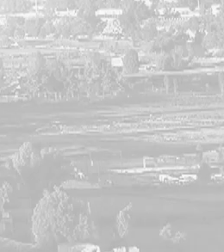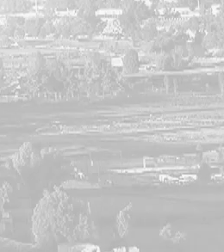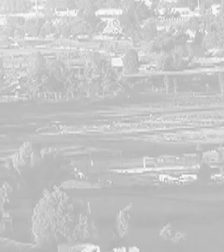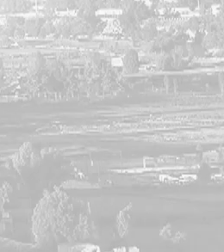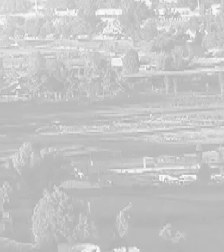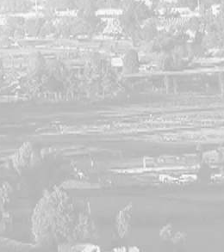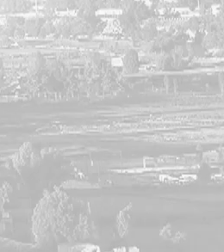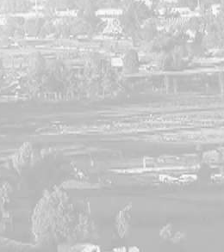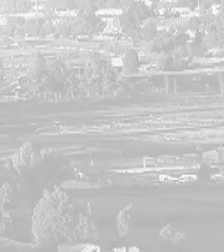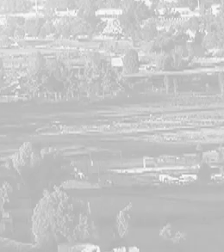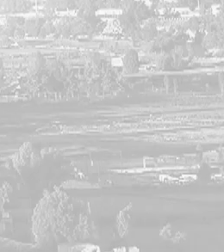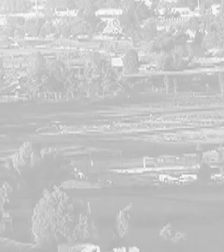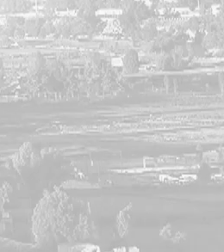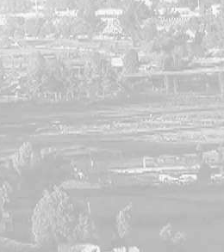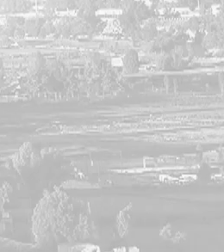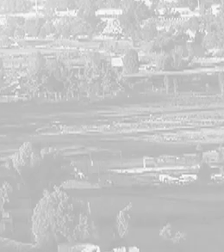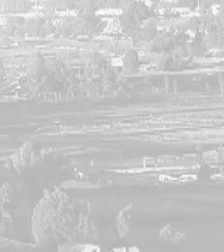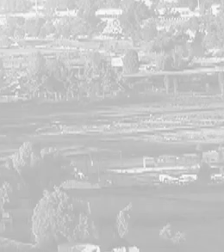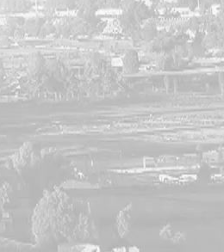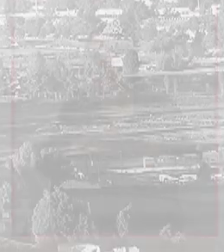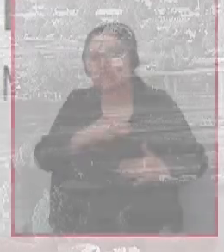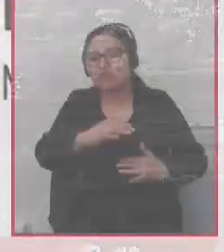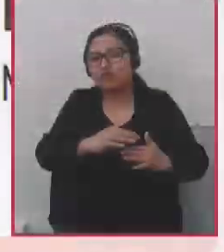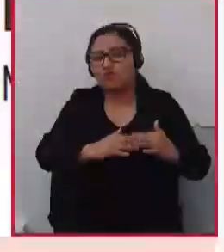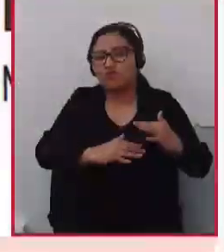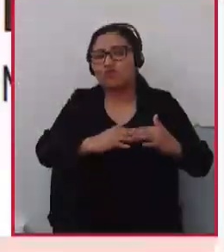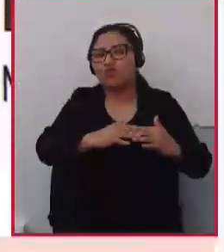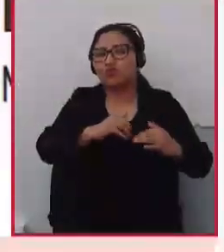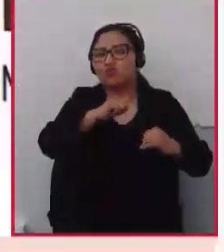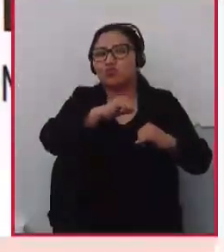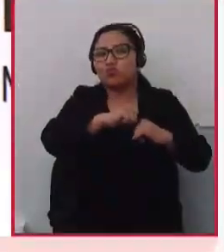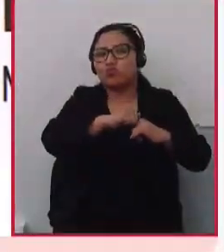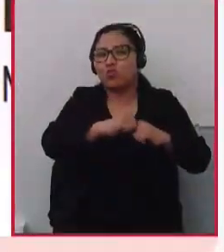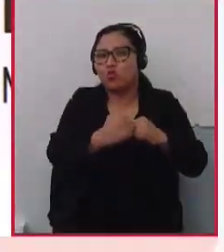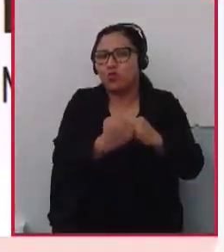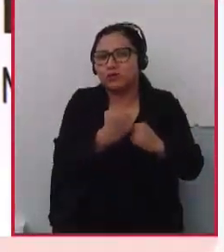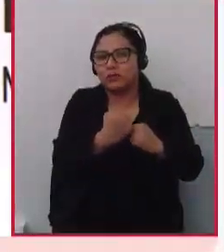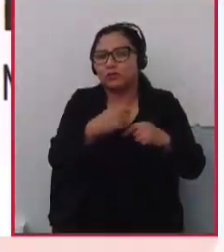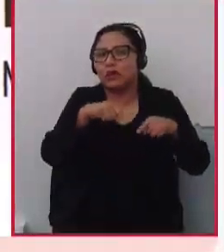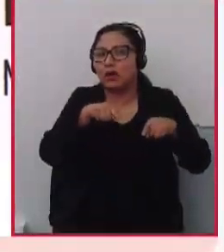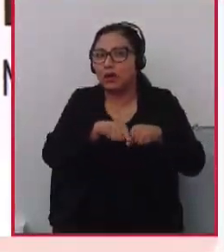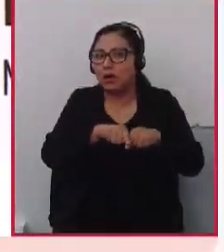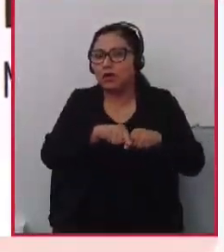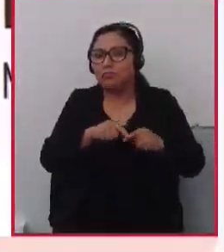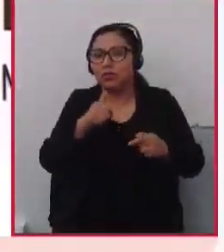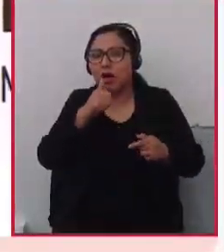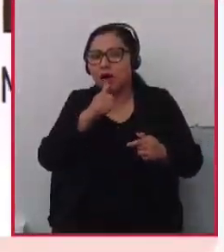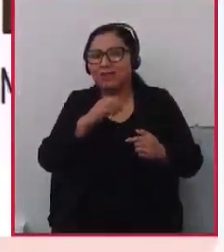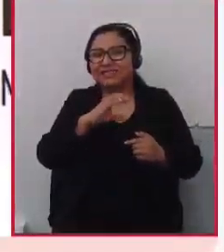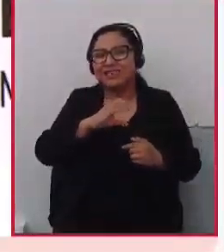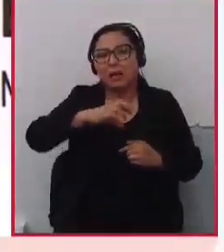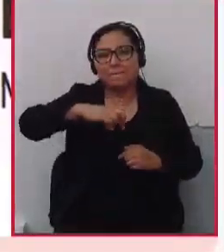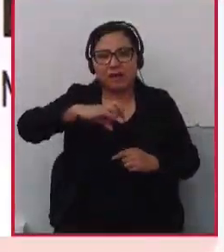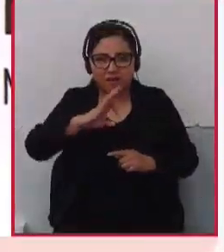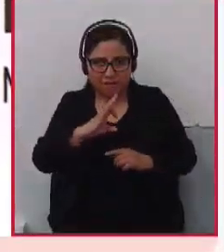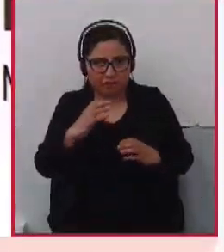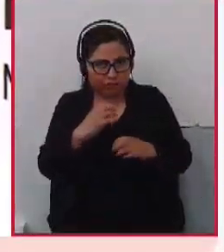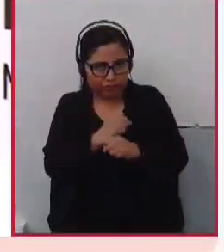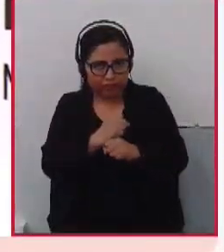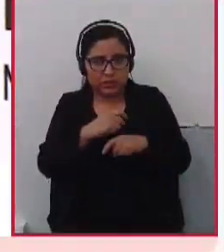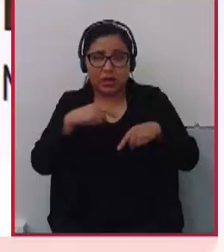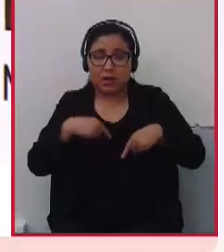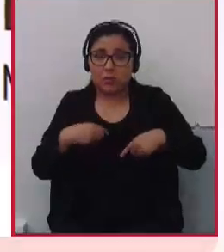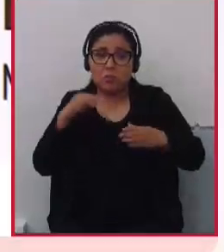tecnología para una planta de flotación de partículas gruesas, lo que se denomina CPF, y modelo